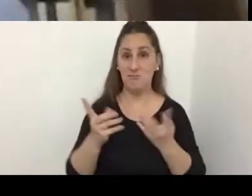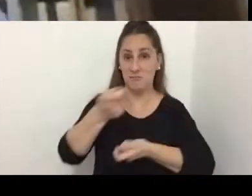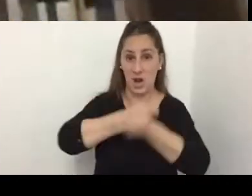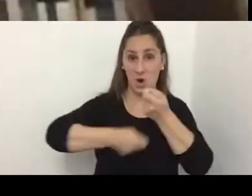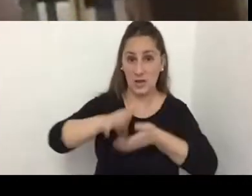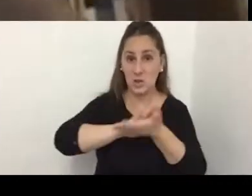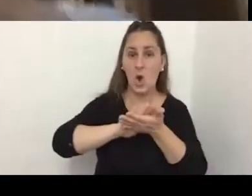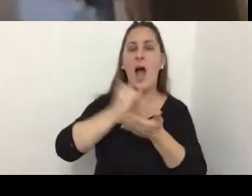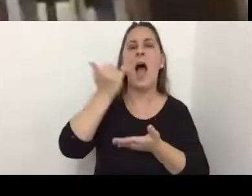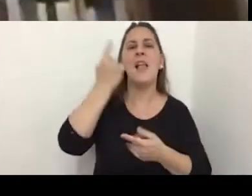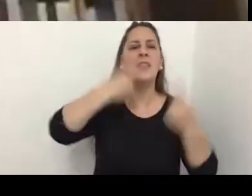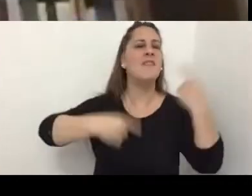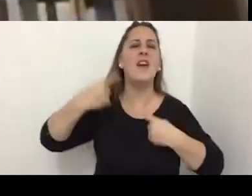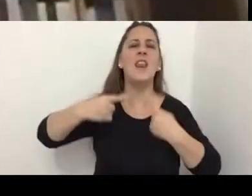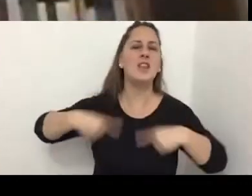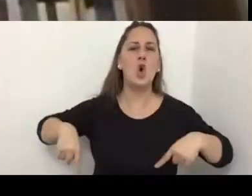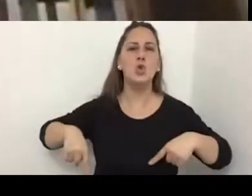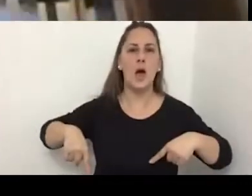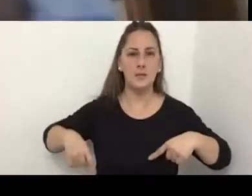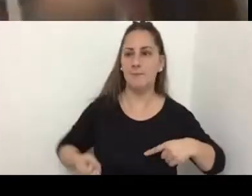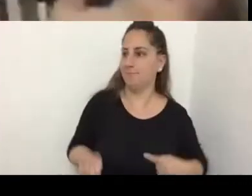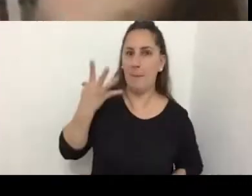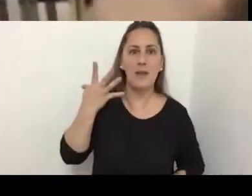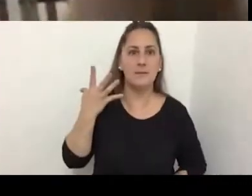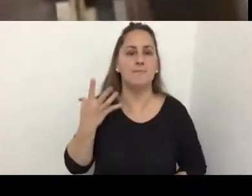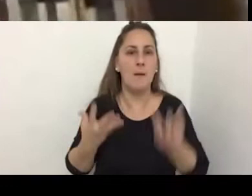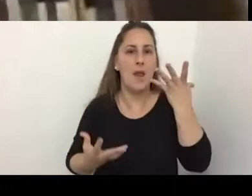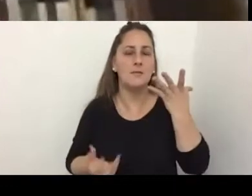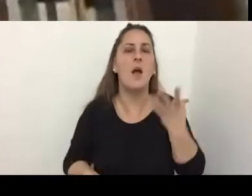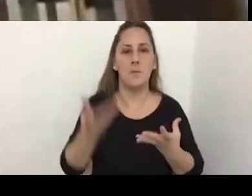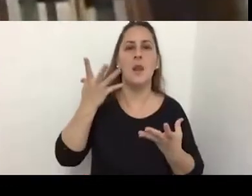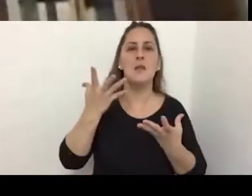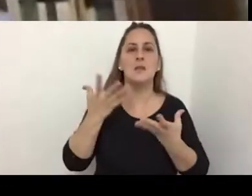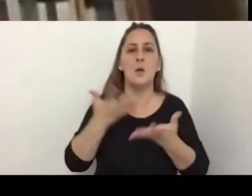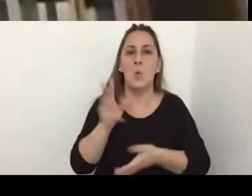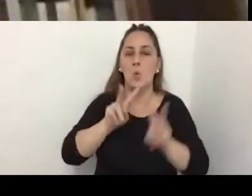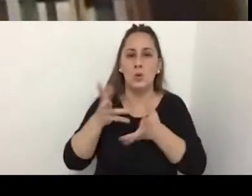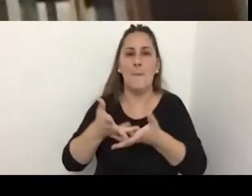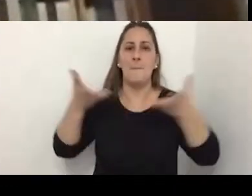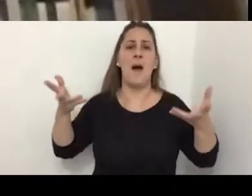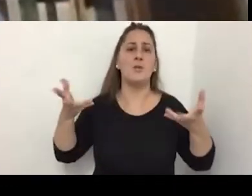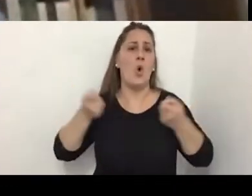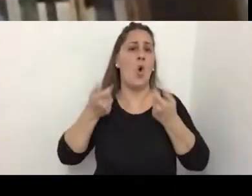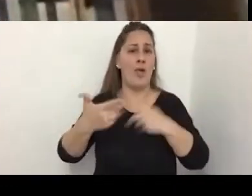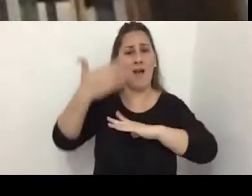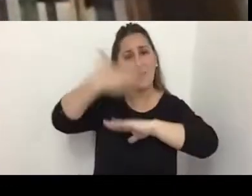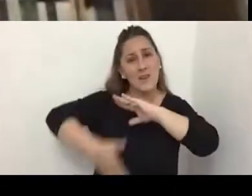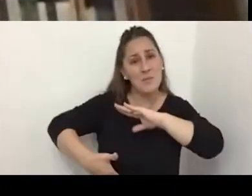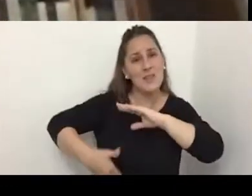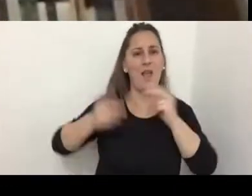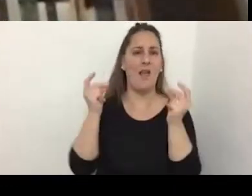distintos factores que convergen y amplían o limitan la dinámica de la negociación